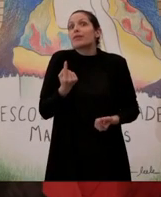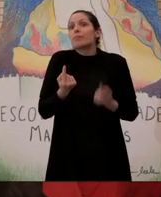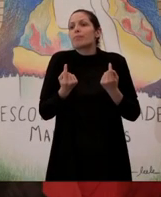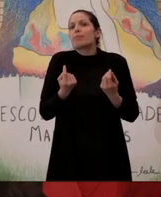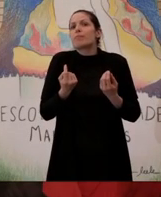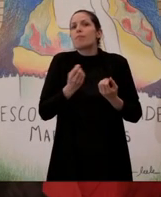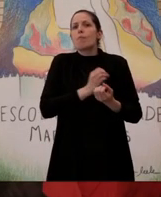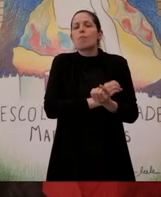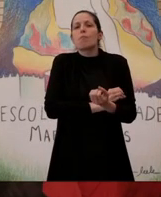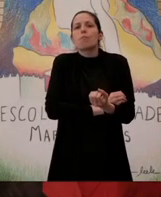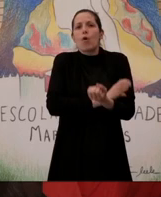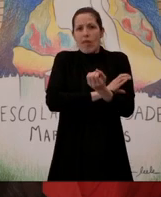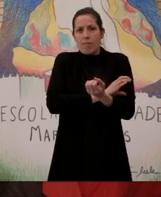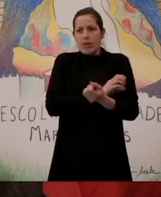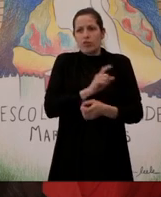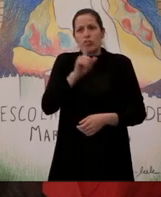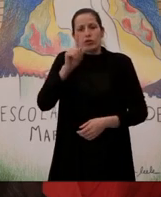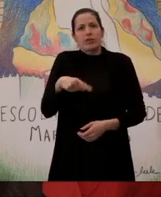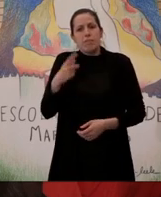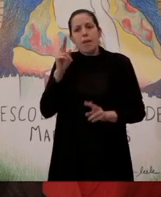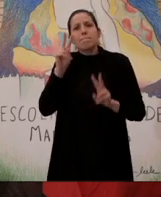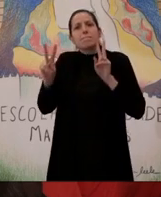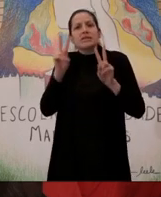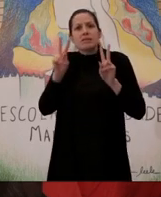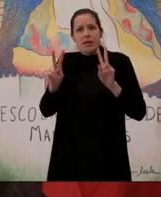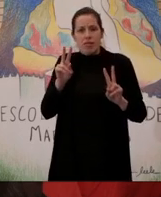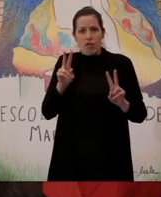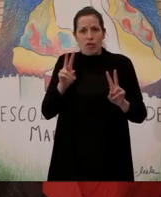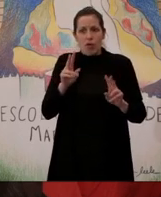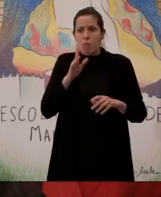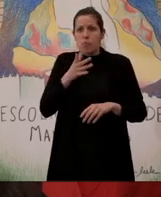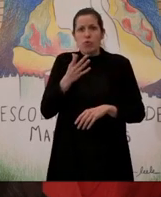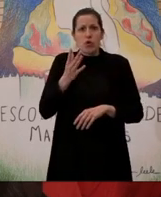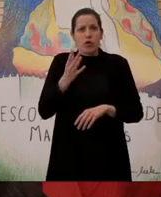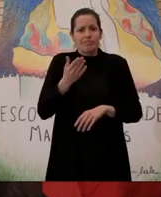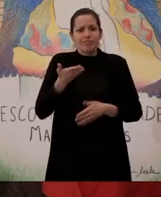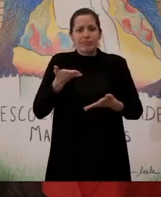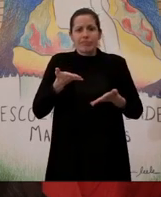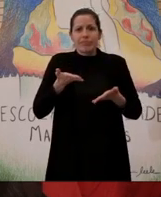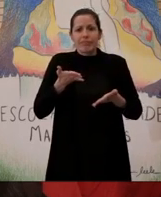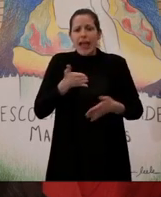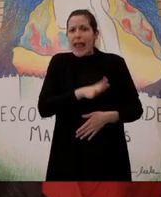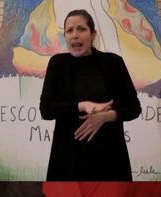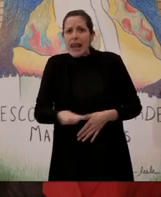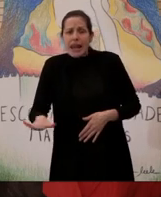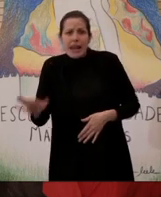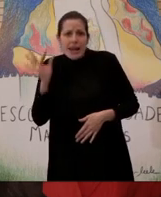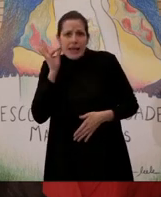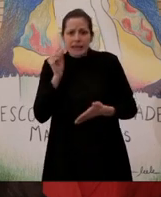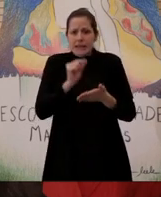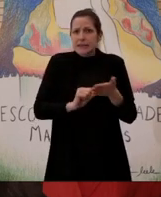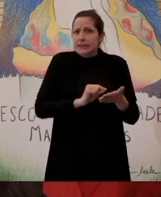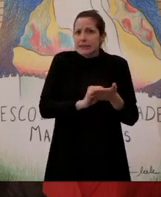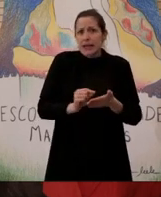visibilización porque hay un arratios de muytas nenas y tanas que en un rematan los estudios educativos por lo tanto